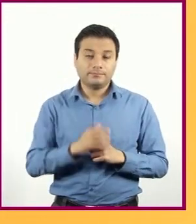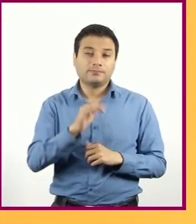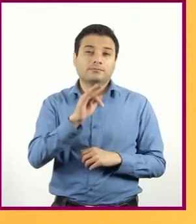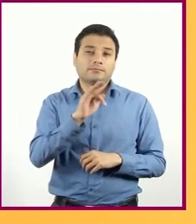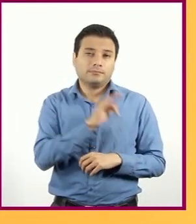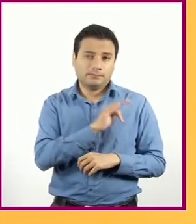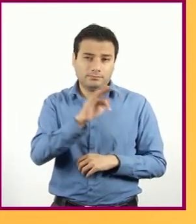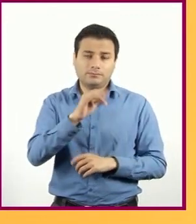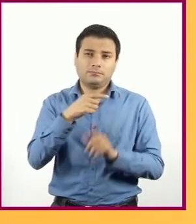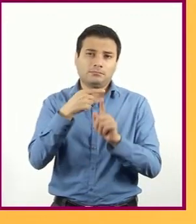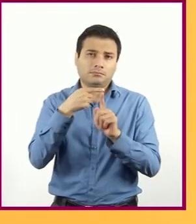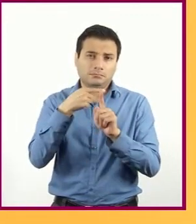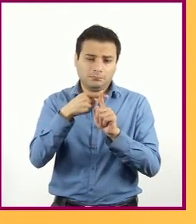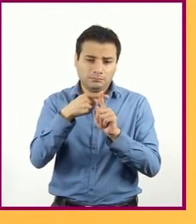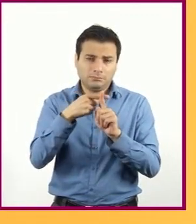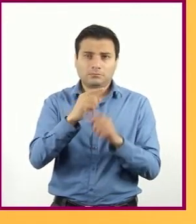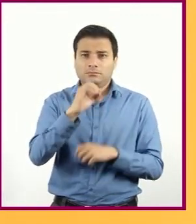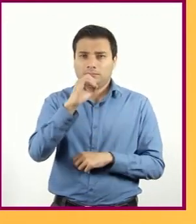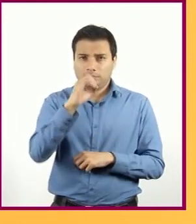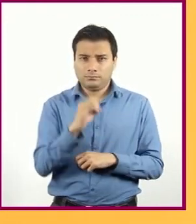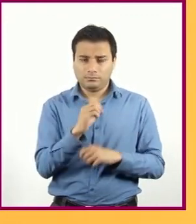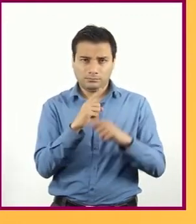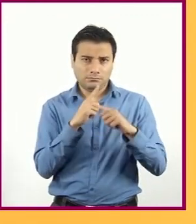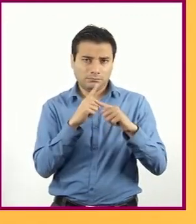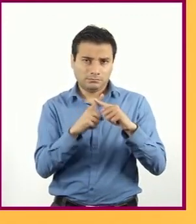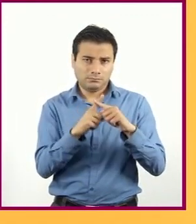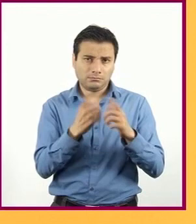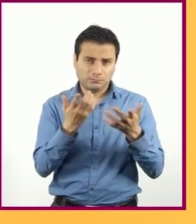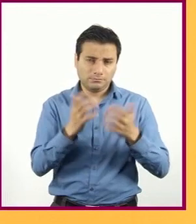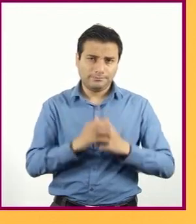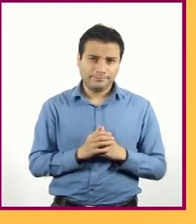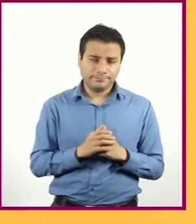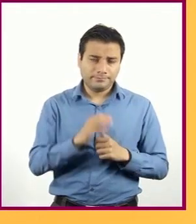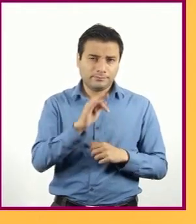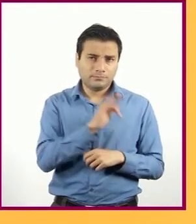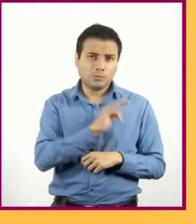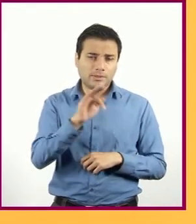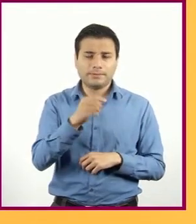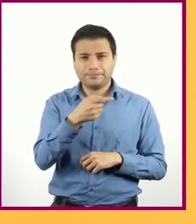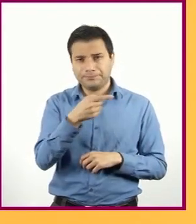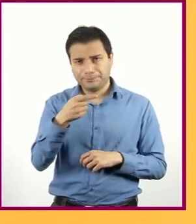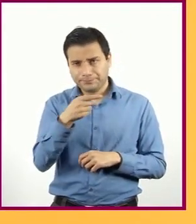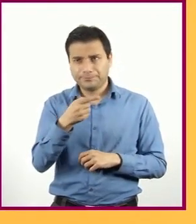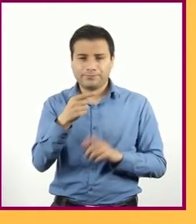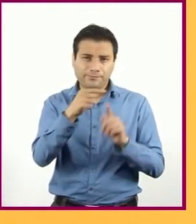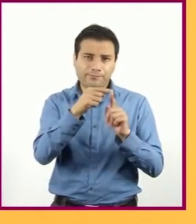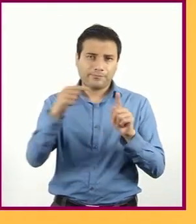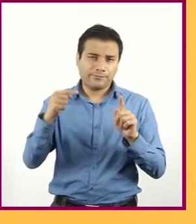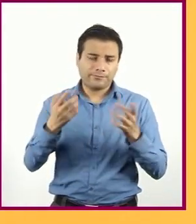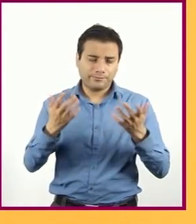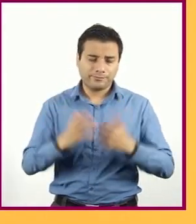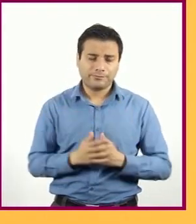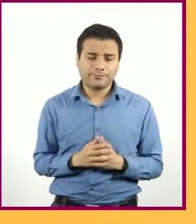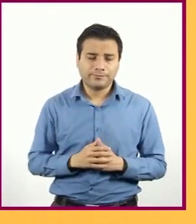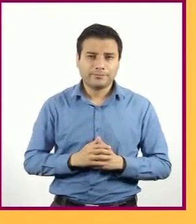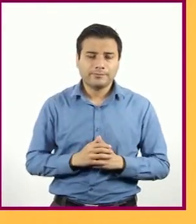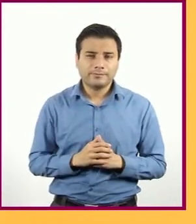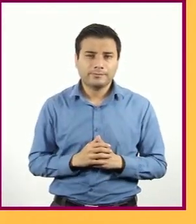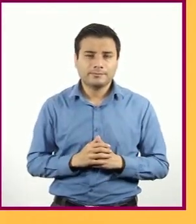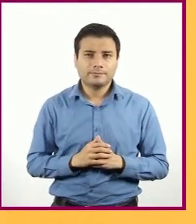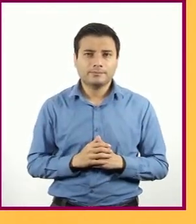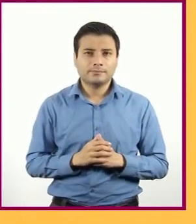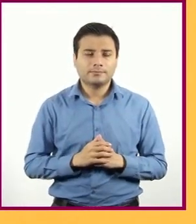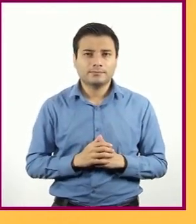o multiplicativas, es decir, adiciones, sustracciones, multiplicaciones o divisiones, entre otras.